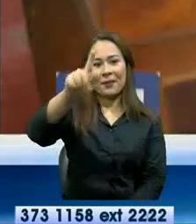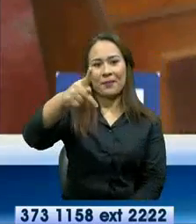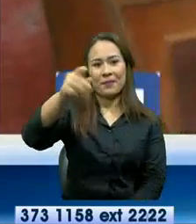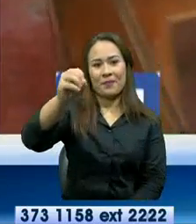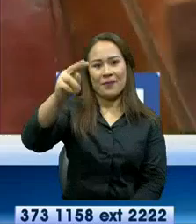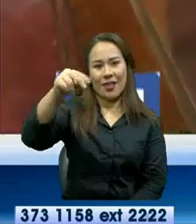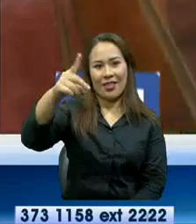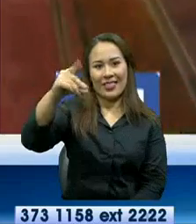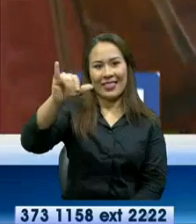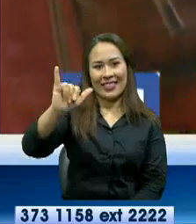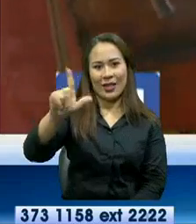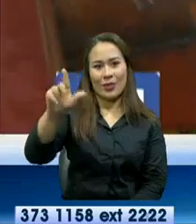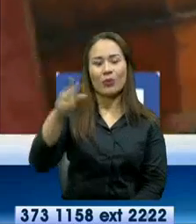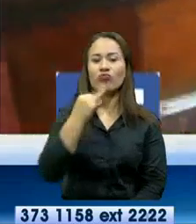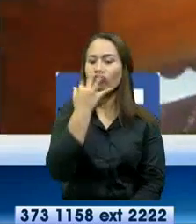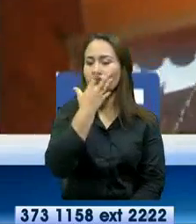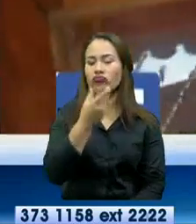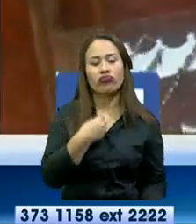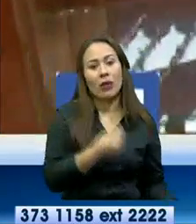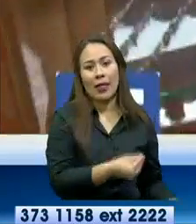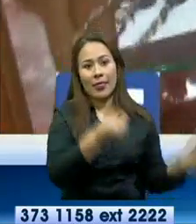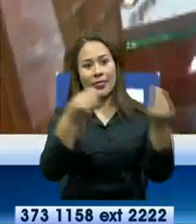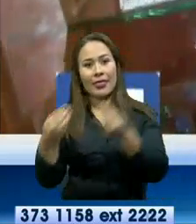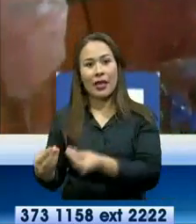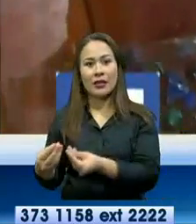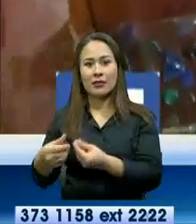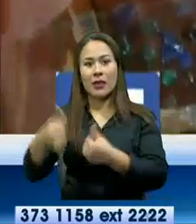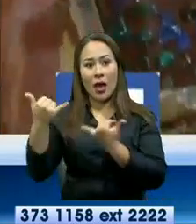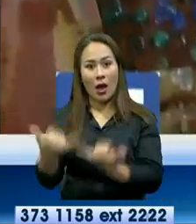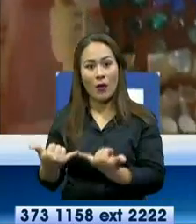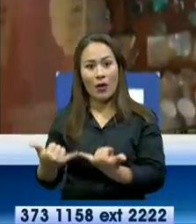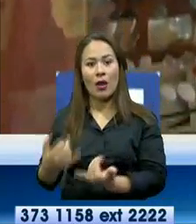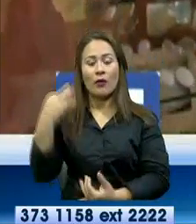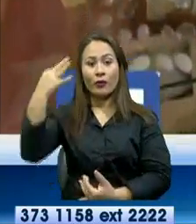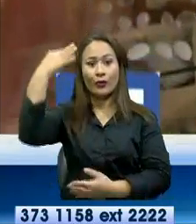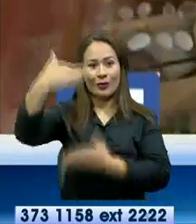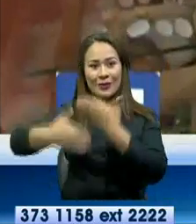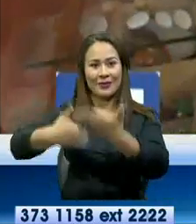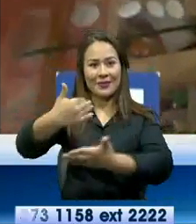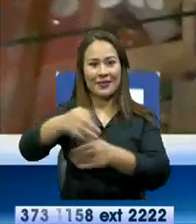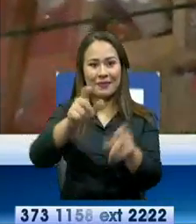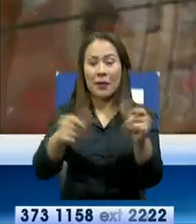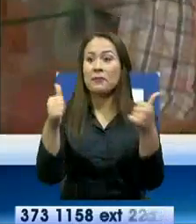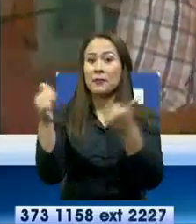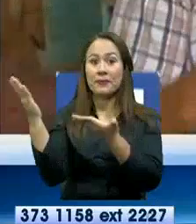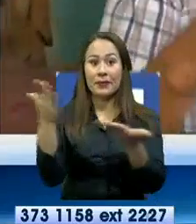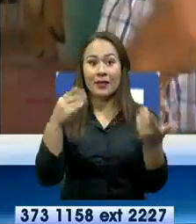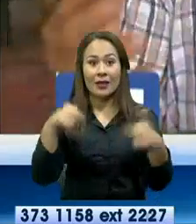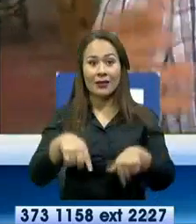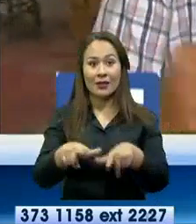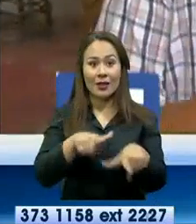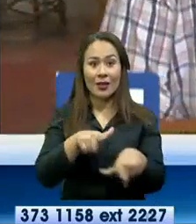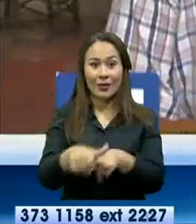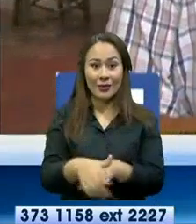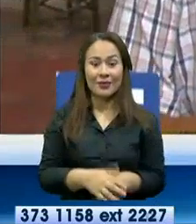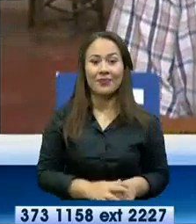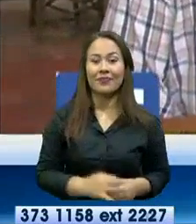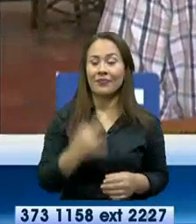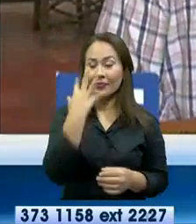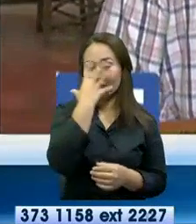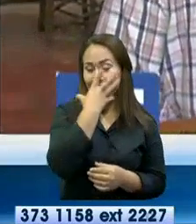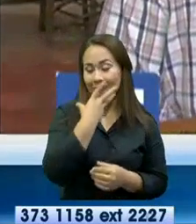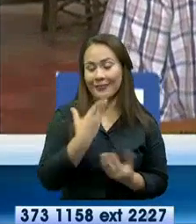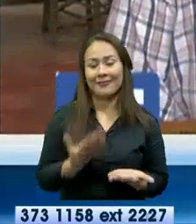cariño, este legado para el presente y las futuras generaciones. Bienvenidos a Olón, a disfrutar de este hermoso